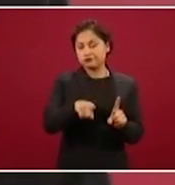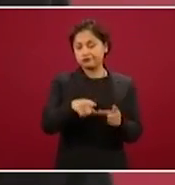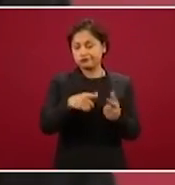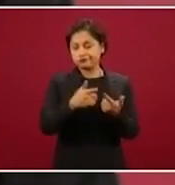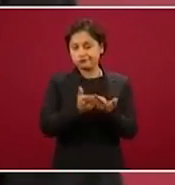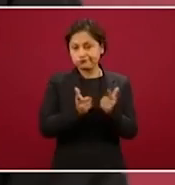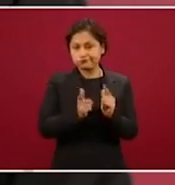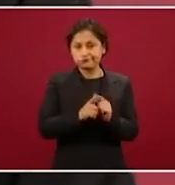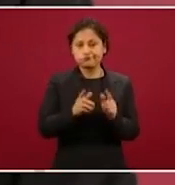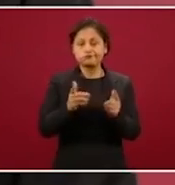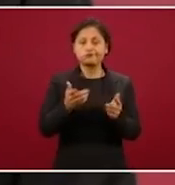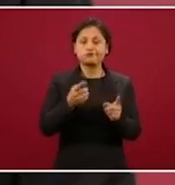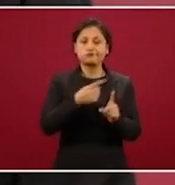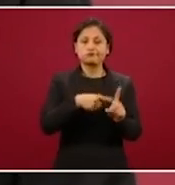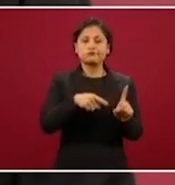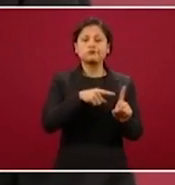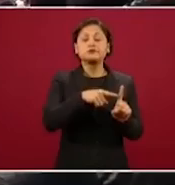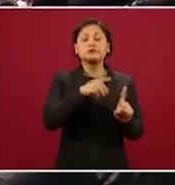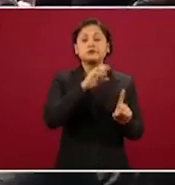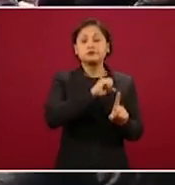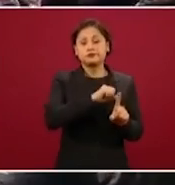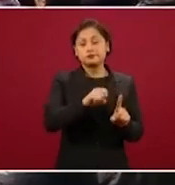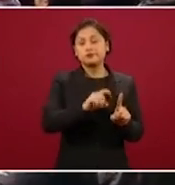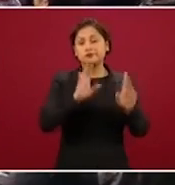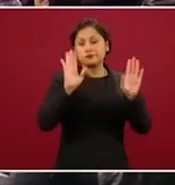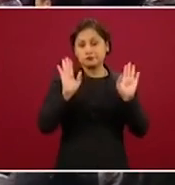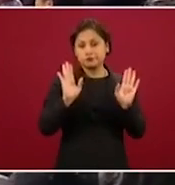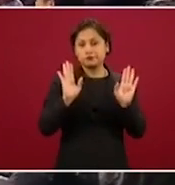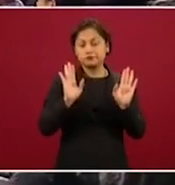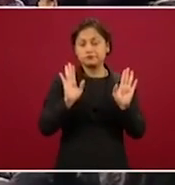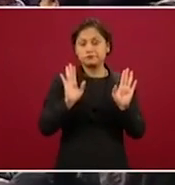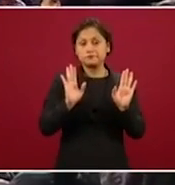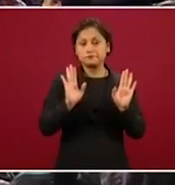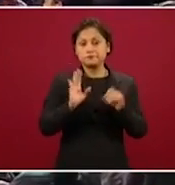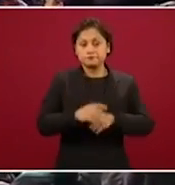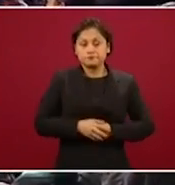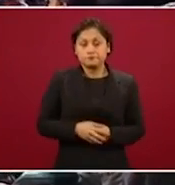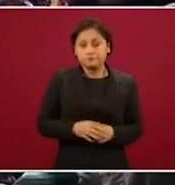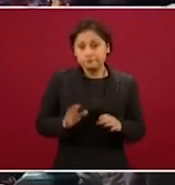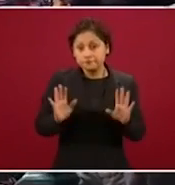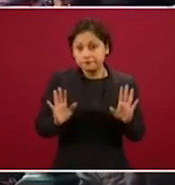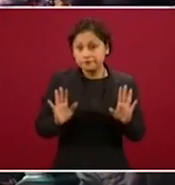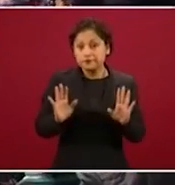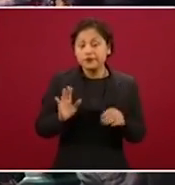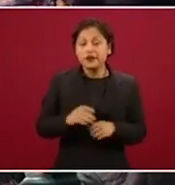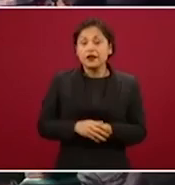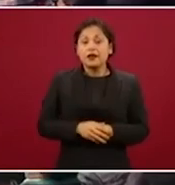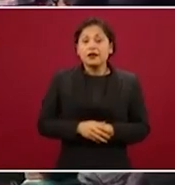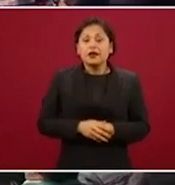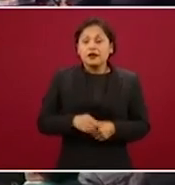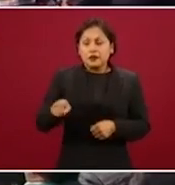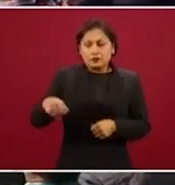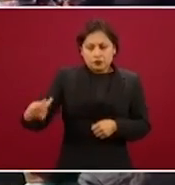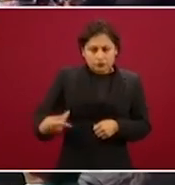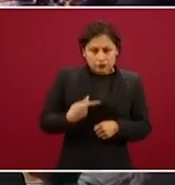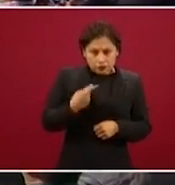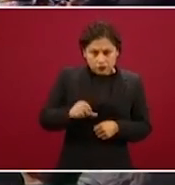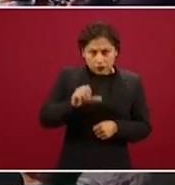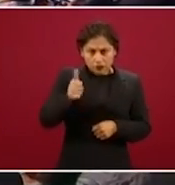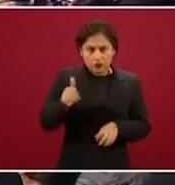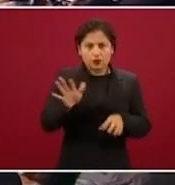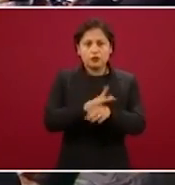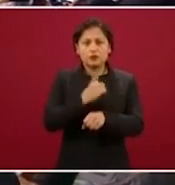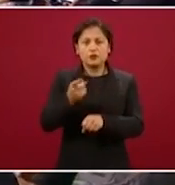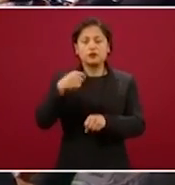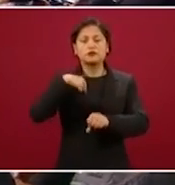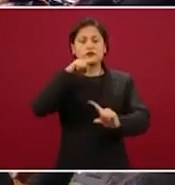si tienes otra pregunta, porque quiero abordar más lo de las